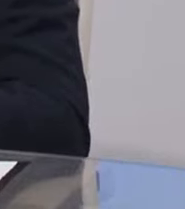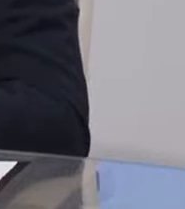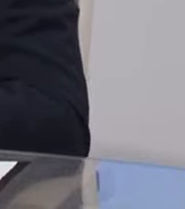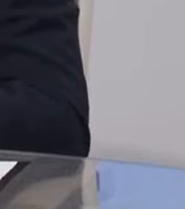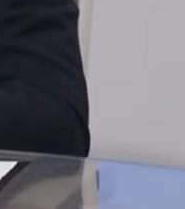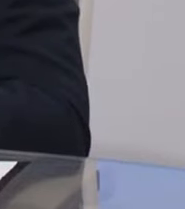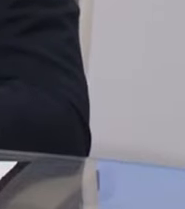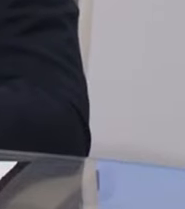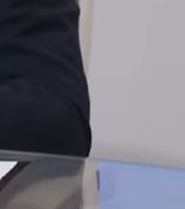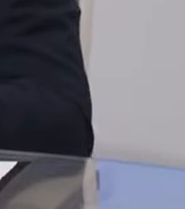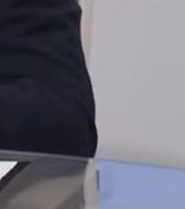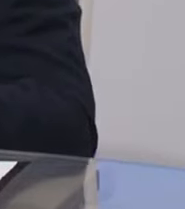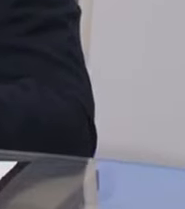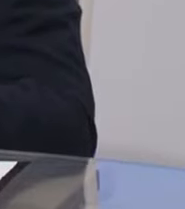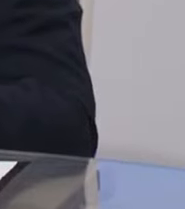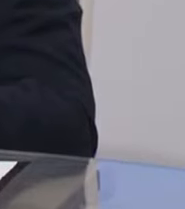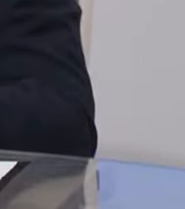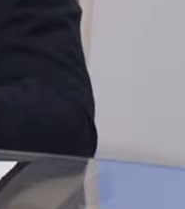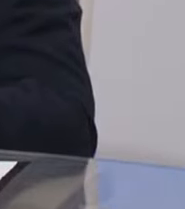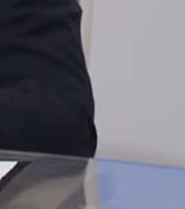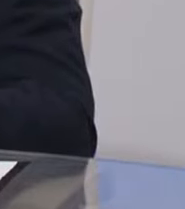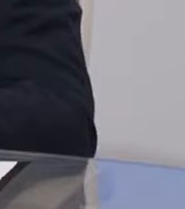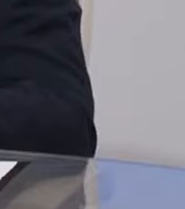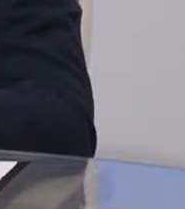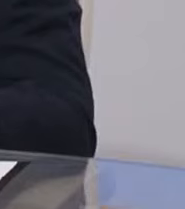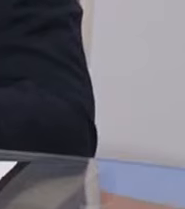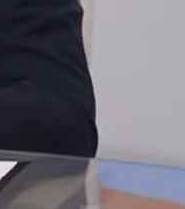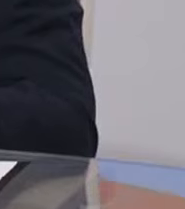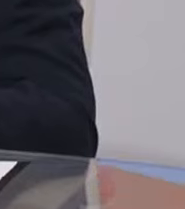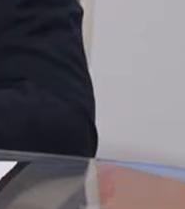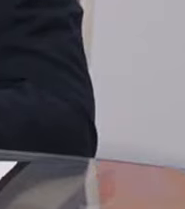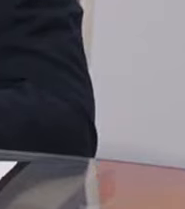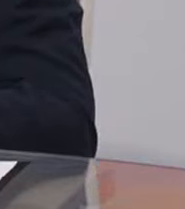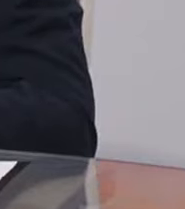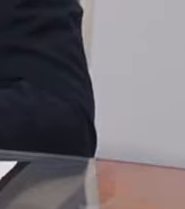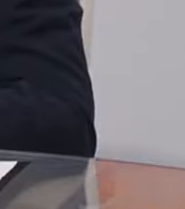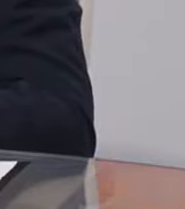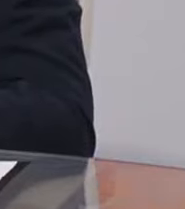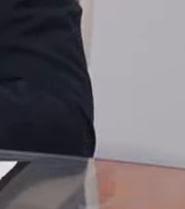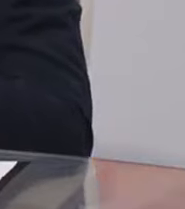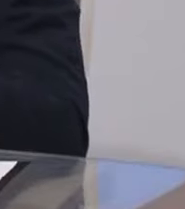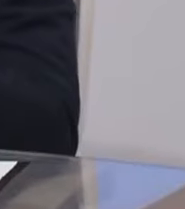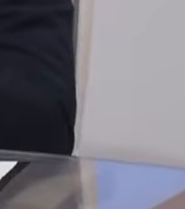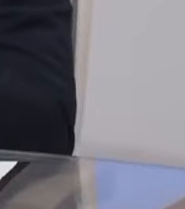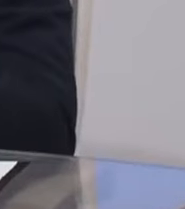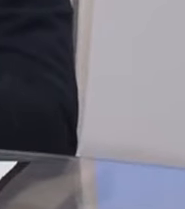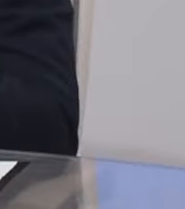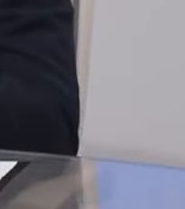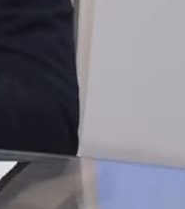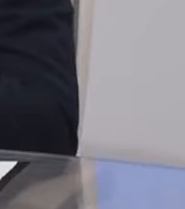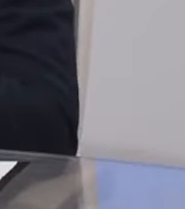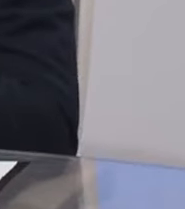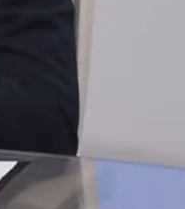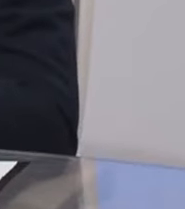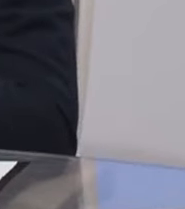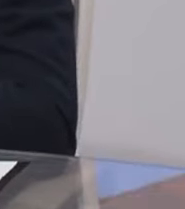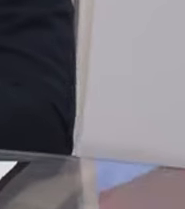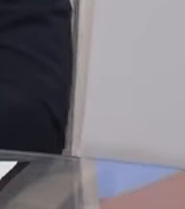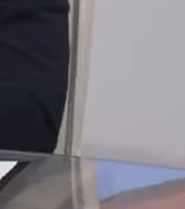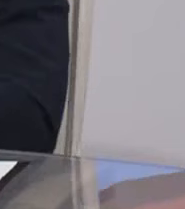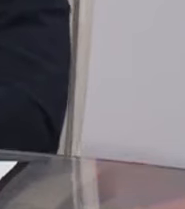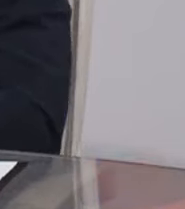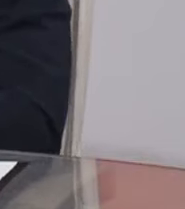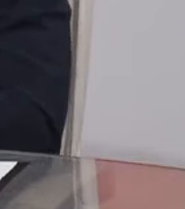sector productivo para poder seguir recuperando la prestación de bienes la producción en nuestra en nuestra